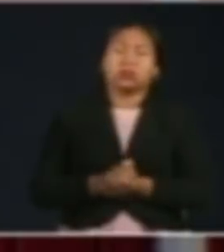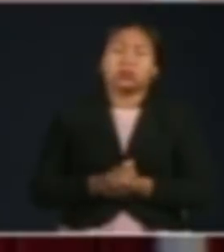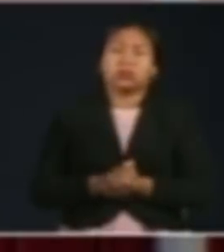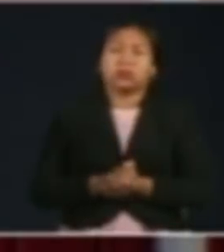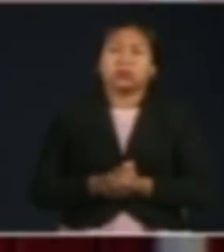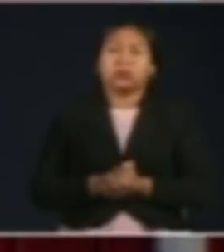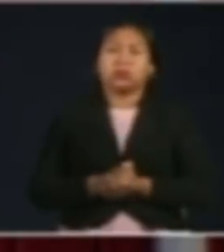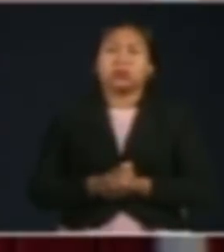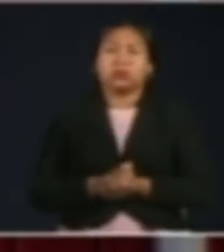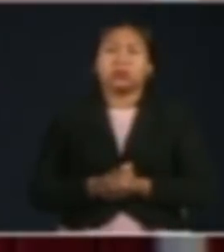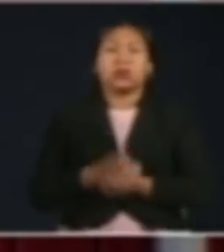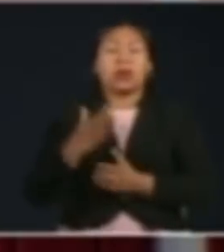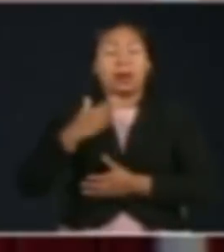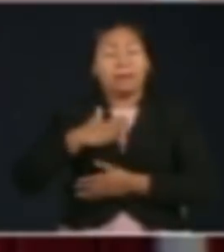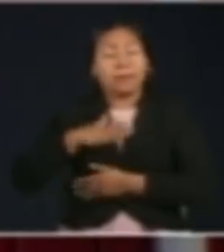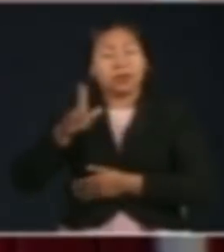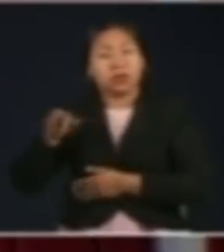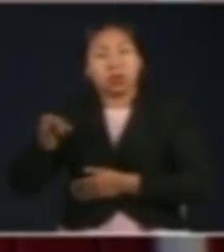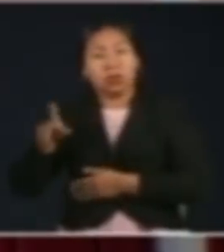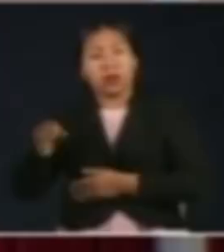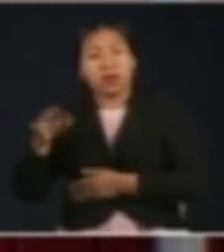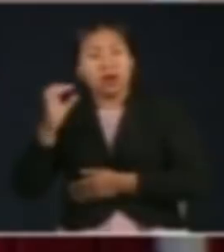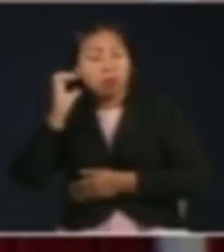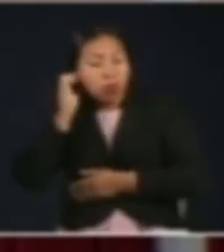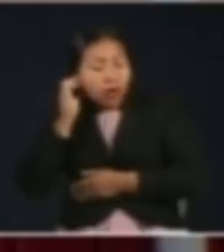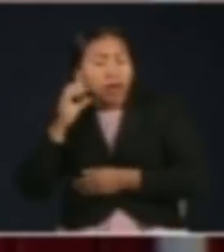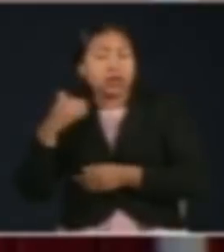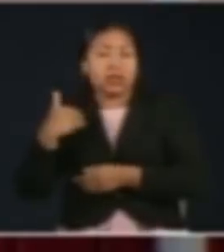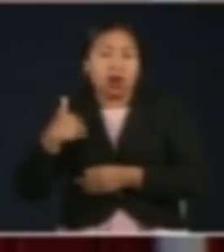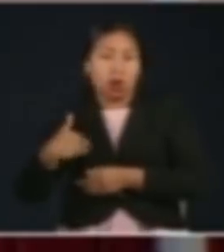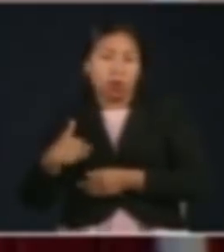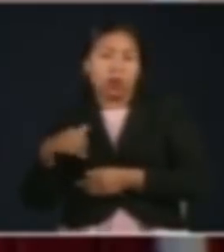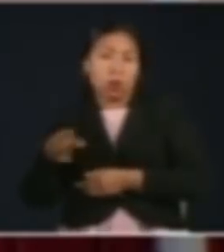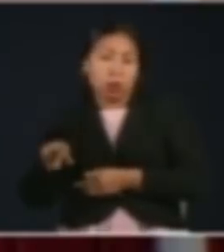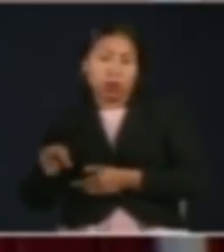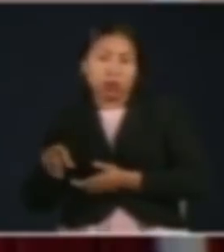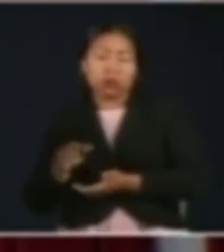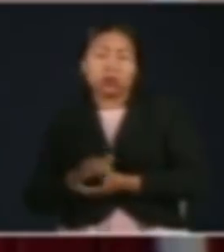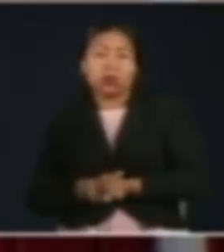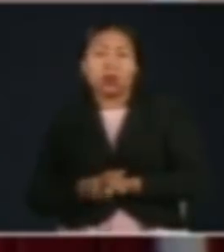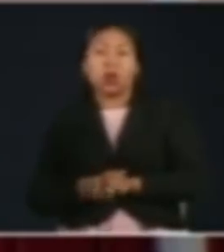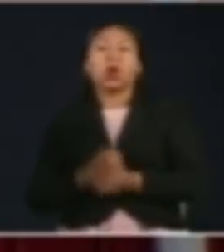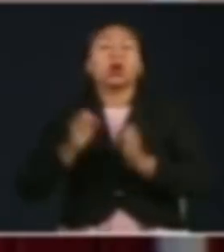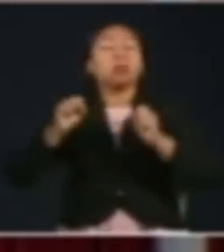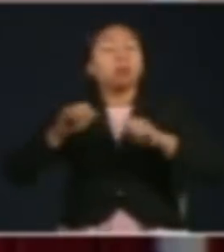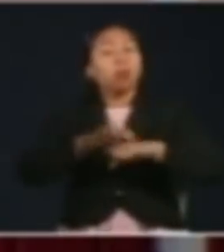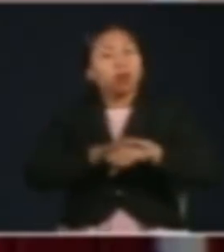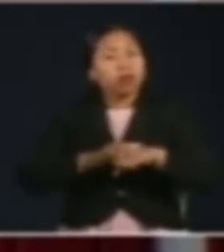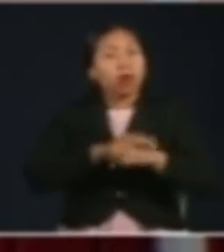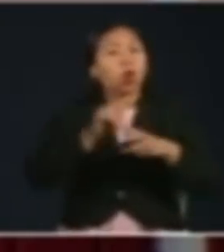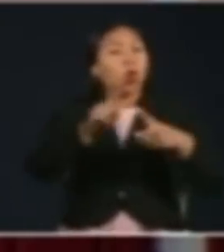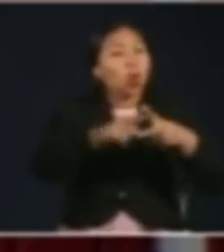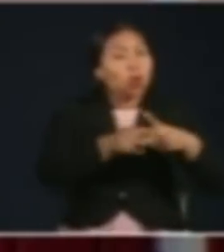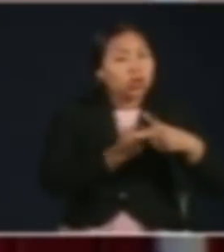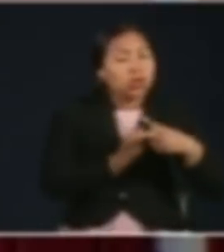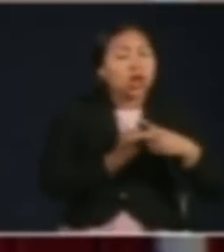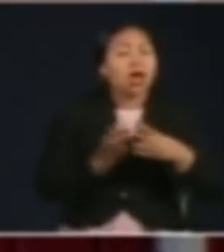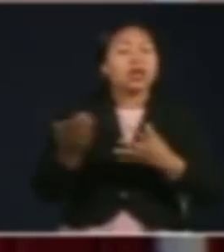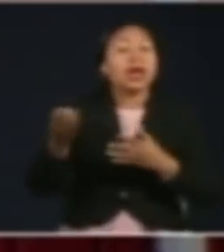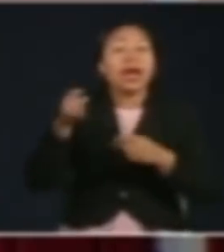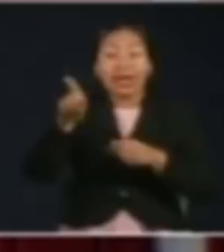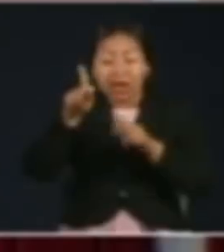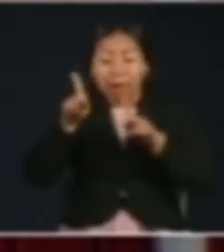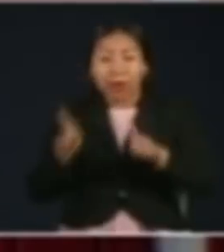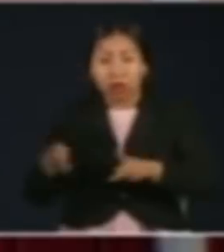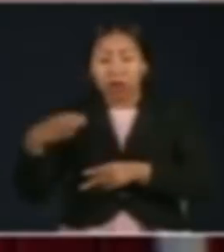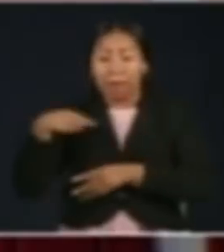a mis compañeros y compañeras, diputados y diputadas, que comencemos a citarlo. Empecemos con